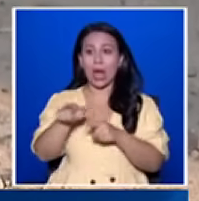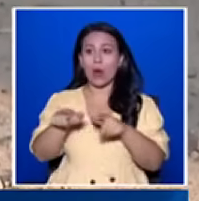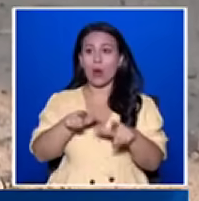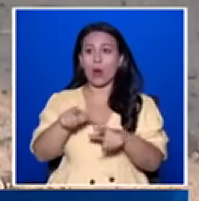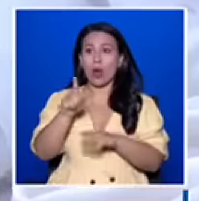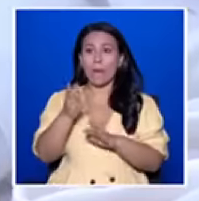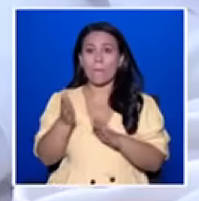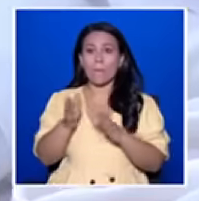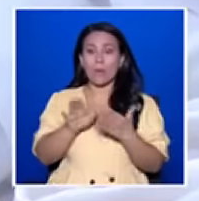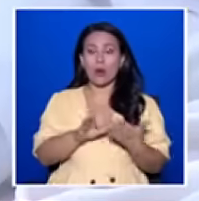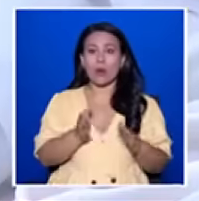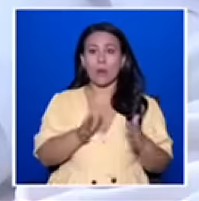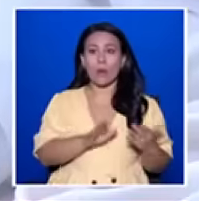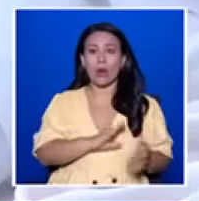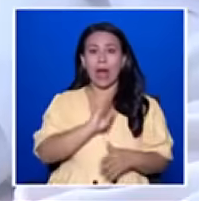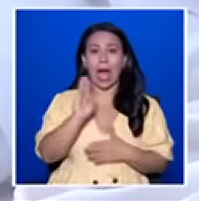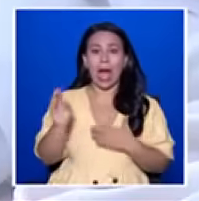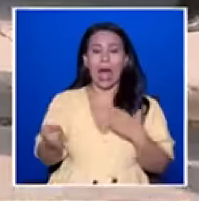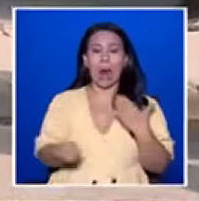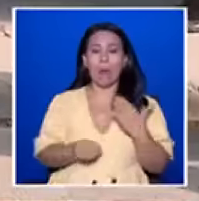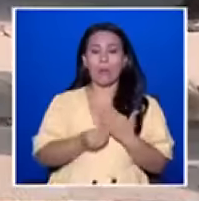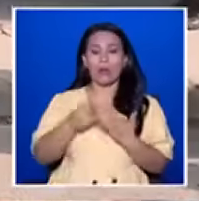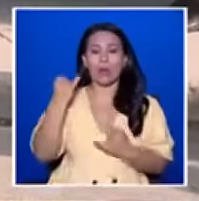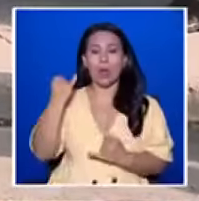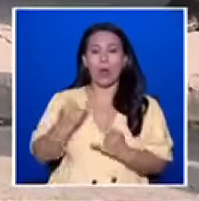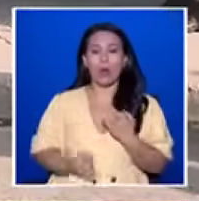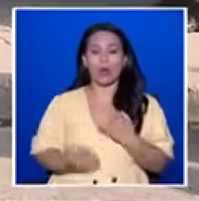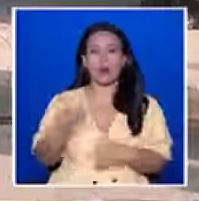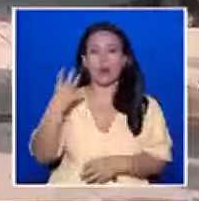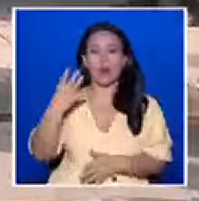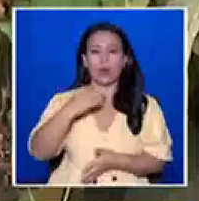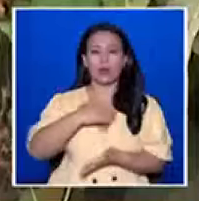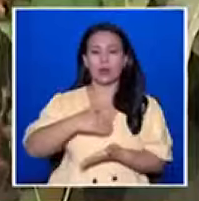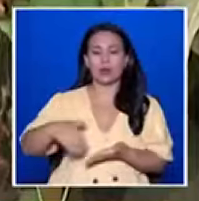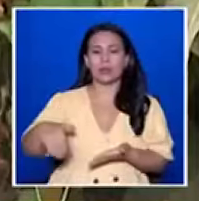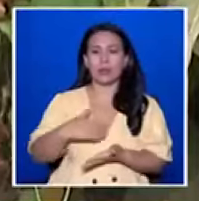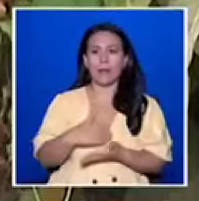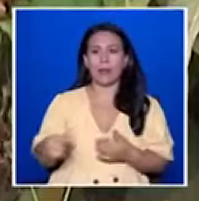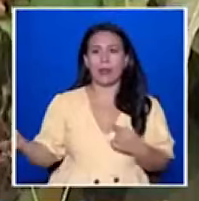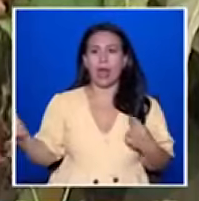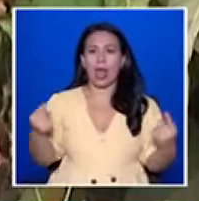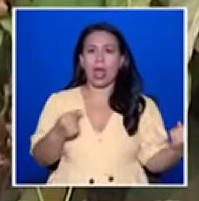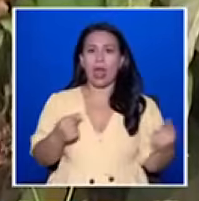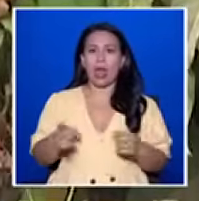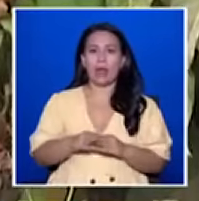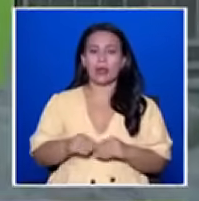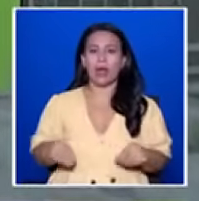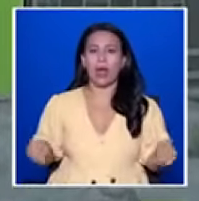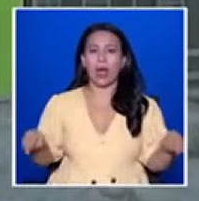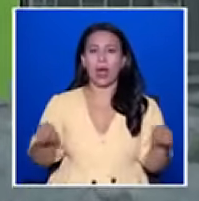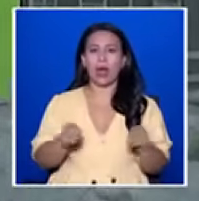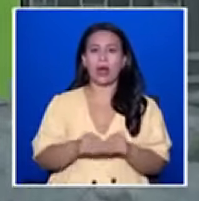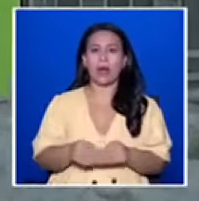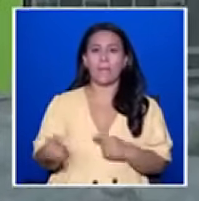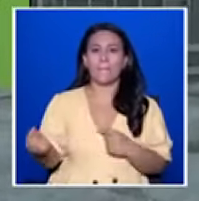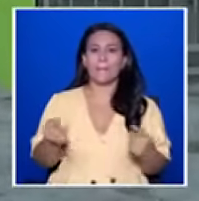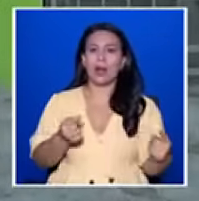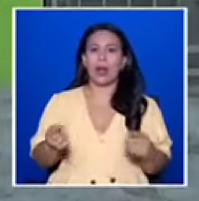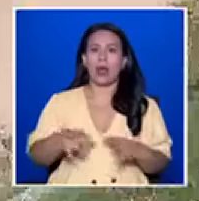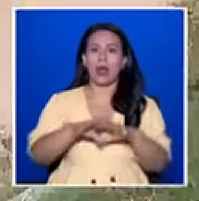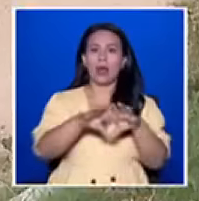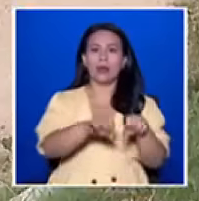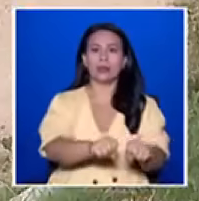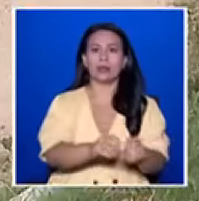muertes violentas han incrementado durante las últimas 4 semanas debido a una disputa entre 2 bandas delictivas que se pelean por el control